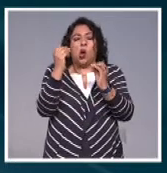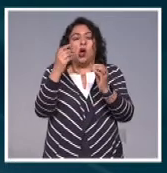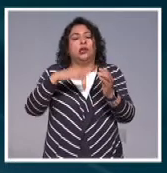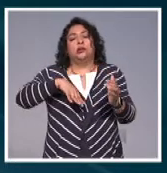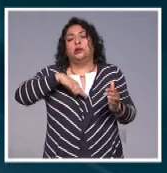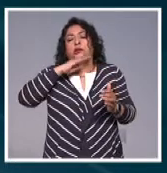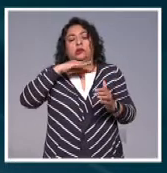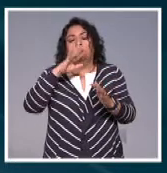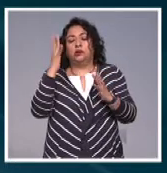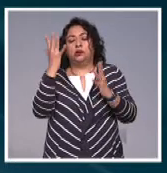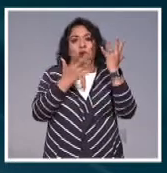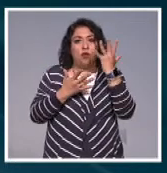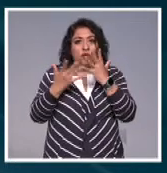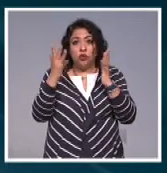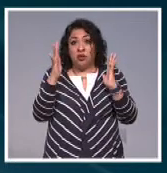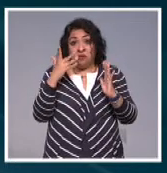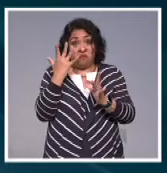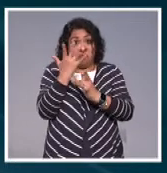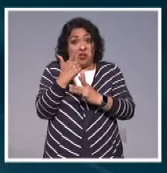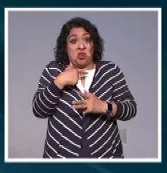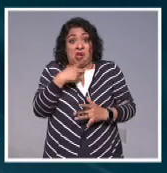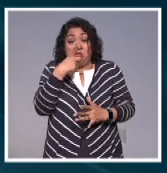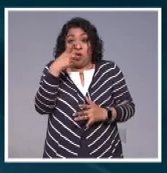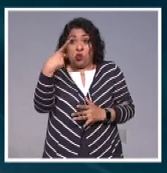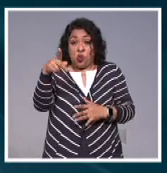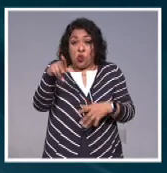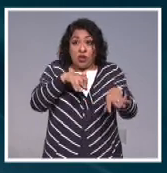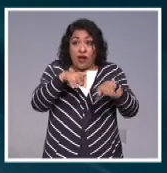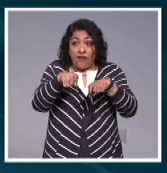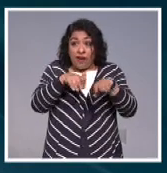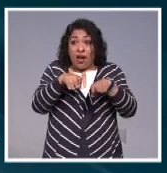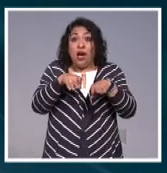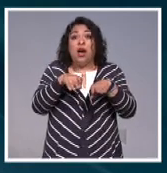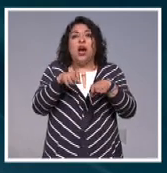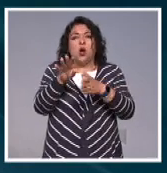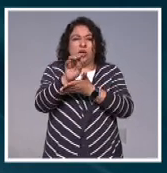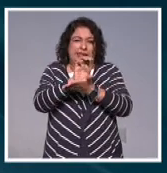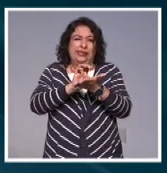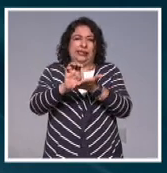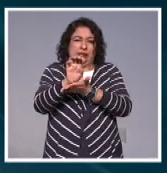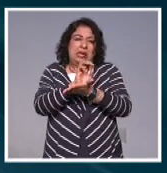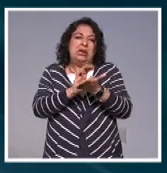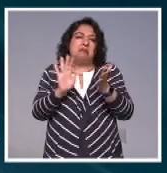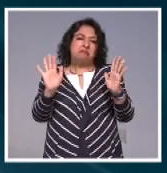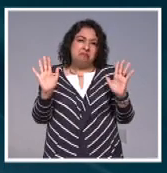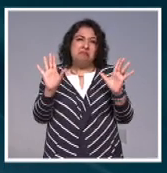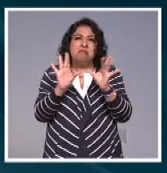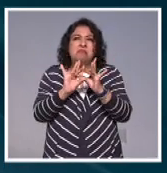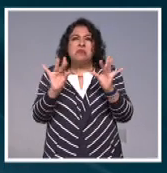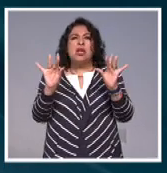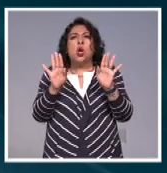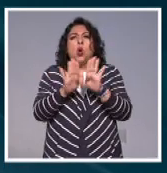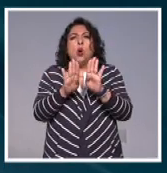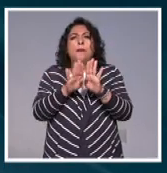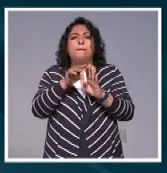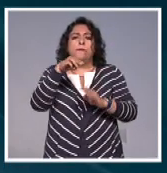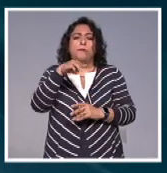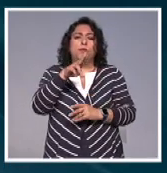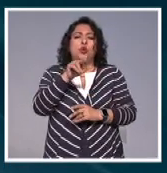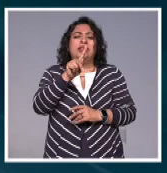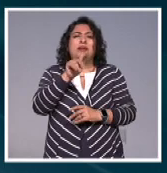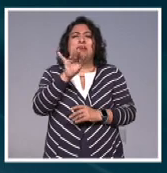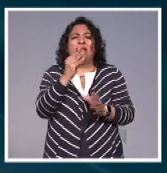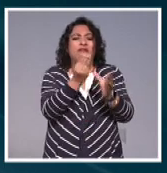despistado y desorientado si afirmo que parte de tu trabajo escénico podría definirse como multimedia,